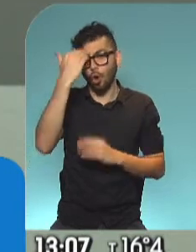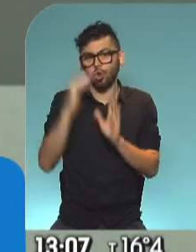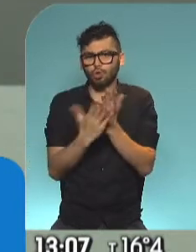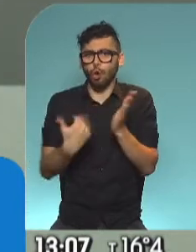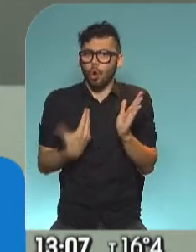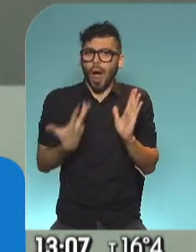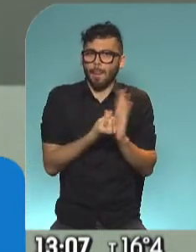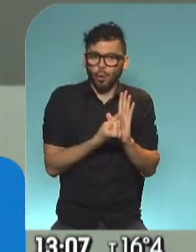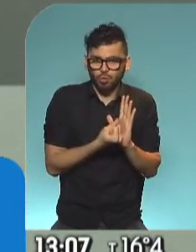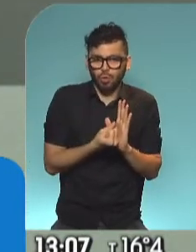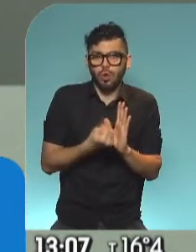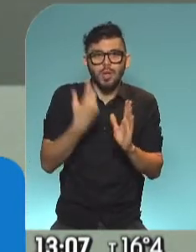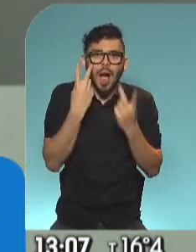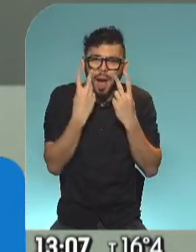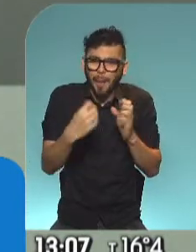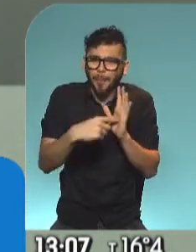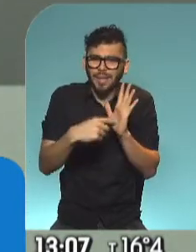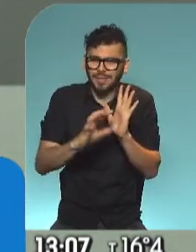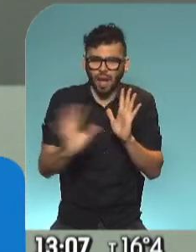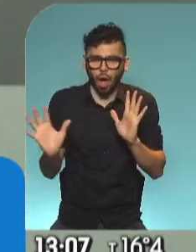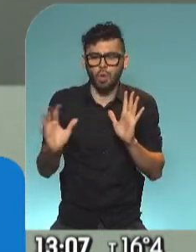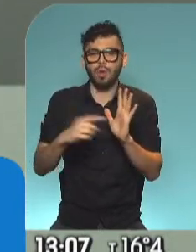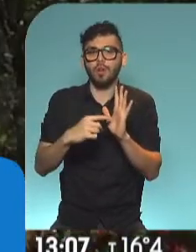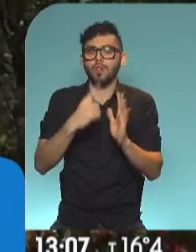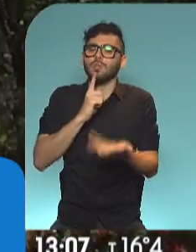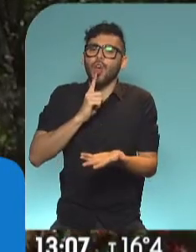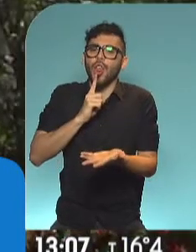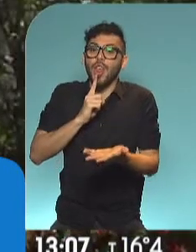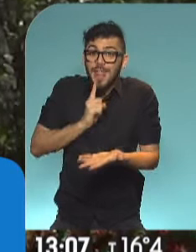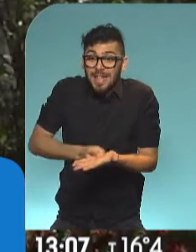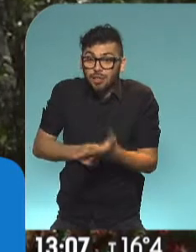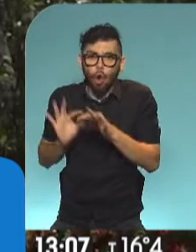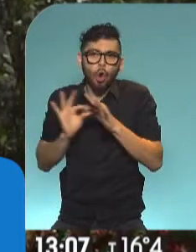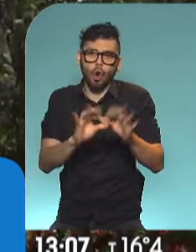and precedent as I've studied it, and make the decision on that basis.